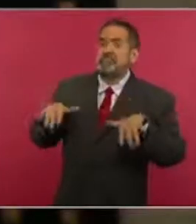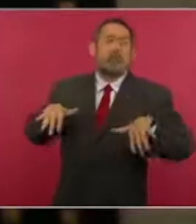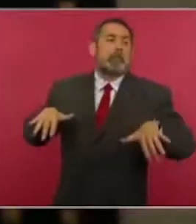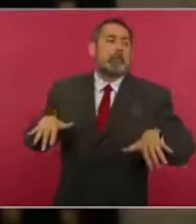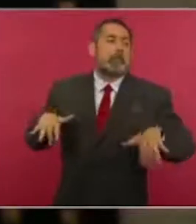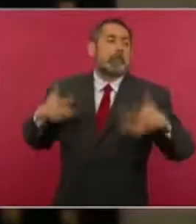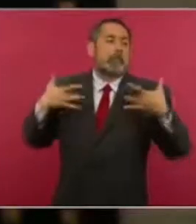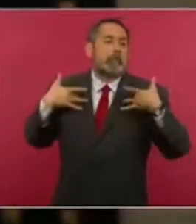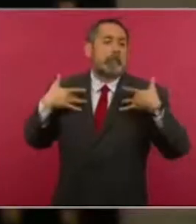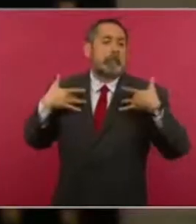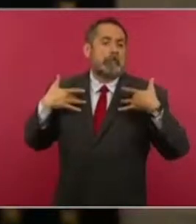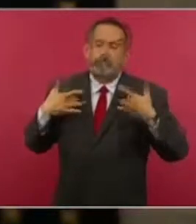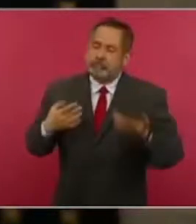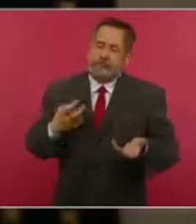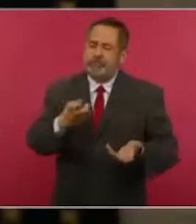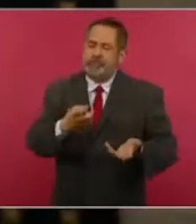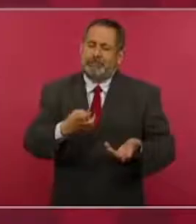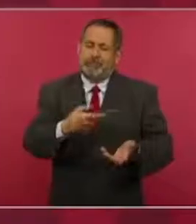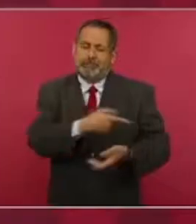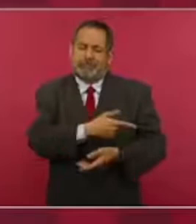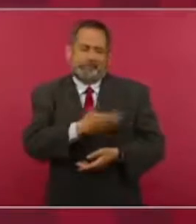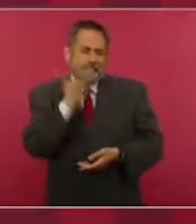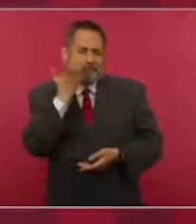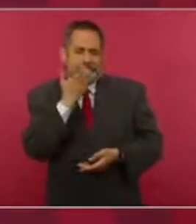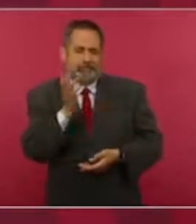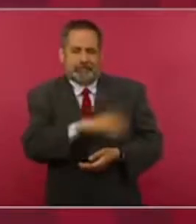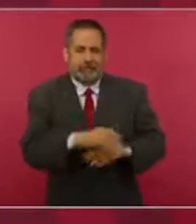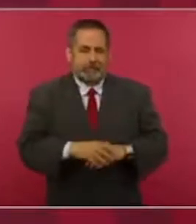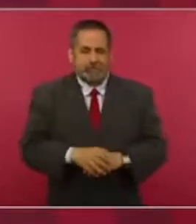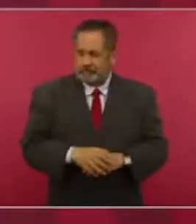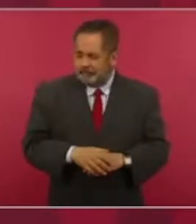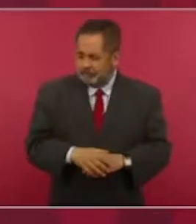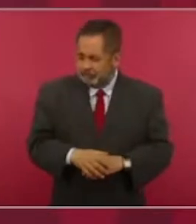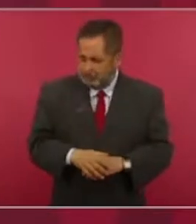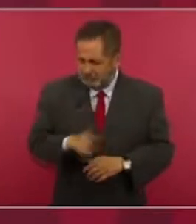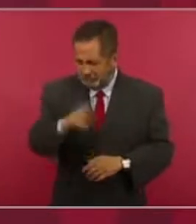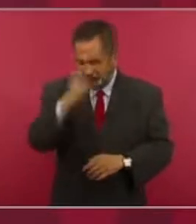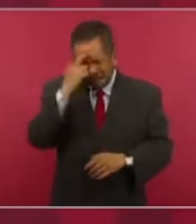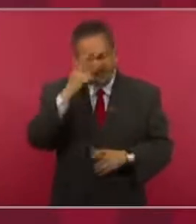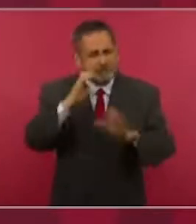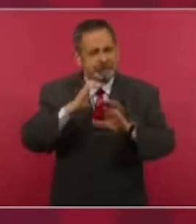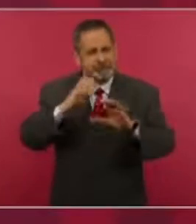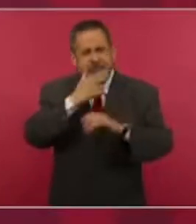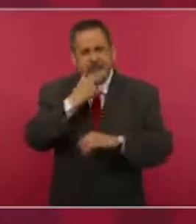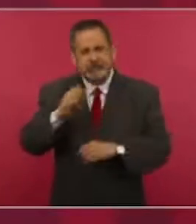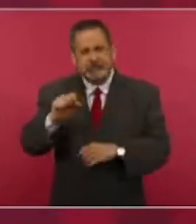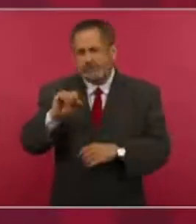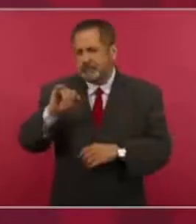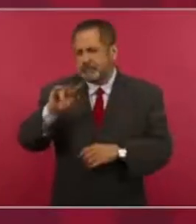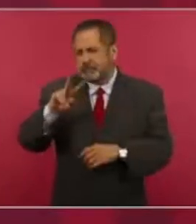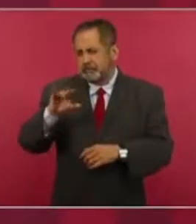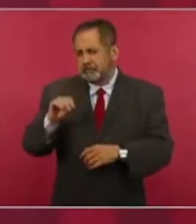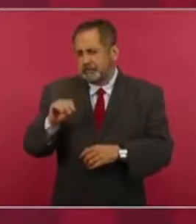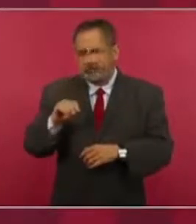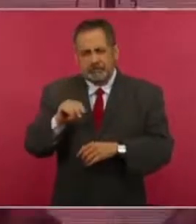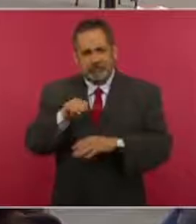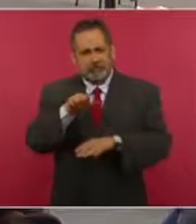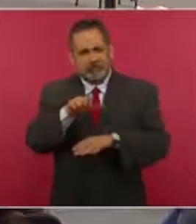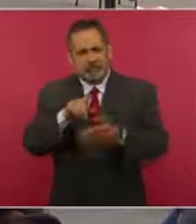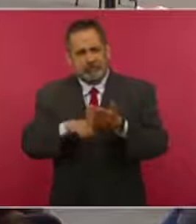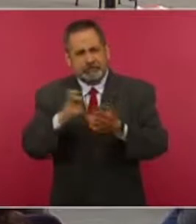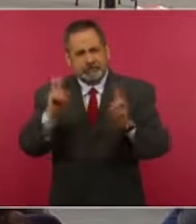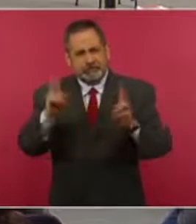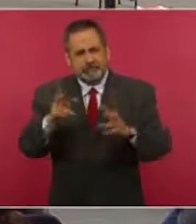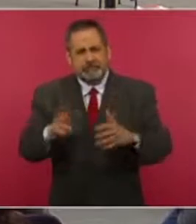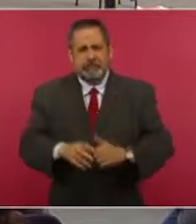interviniendo desde lejos. Hay una canción de Silvio, también muy buena sobre eso.